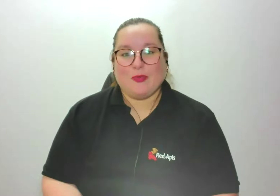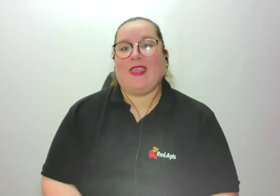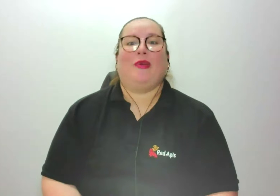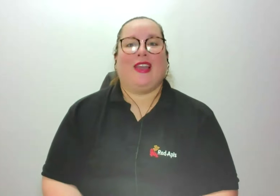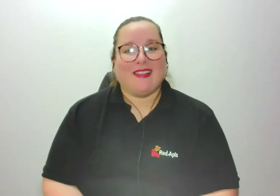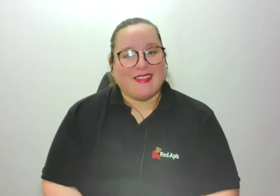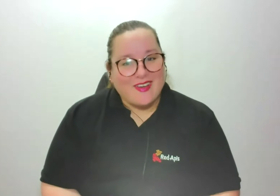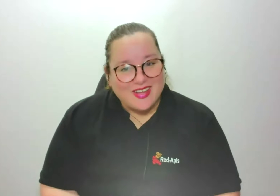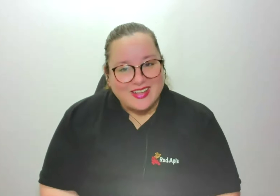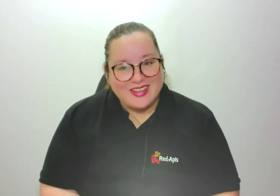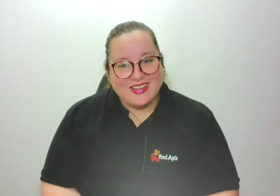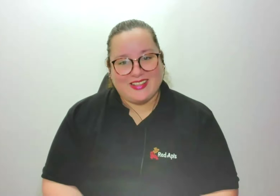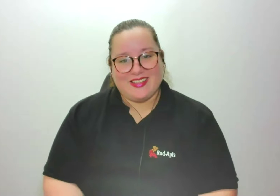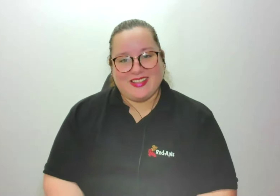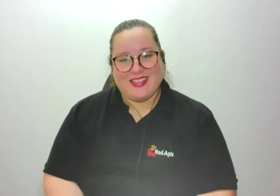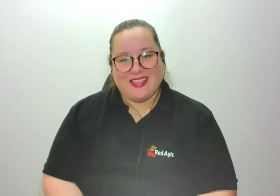Dice que no puedes ponerle tanta agua,